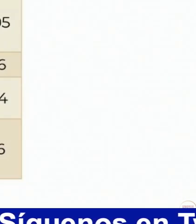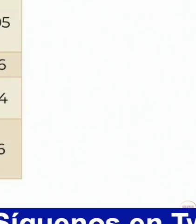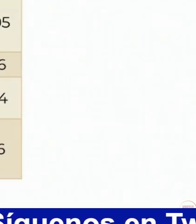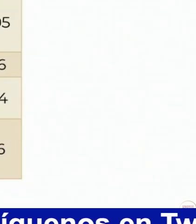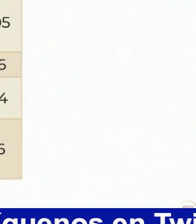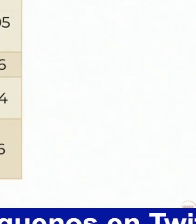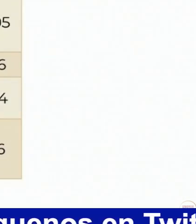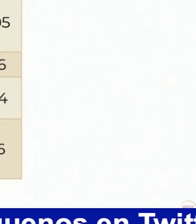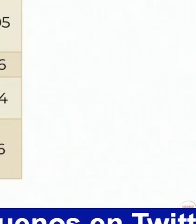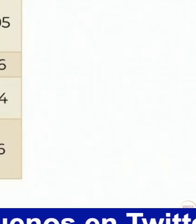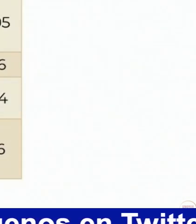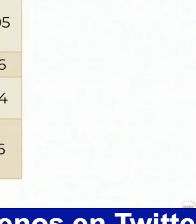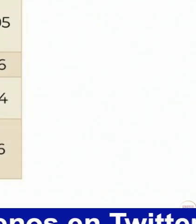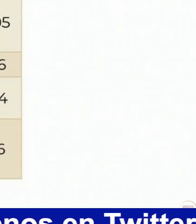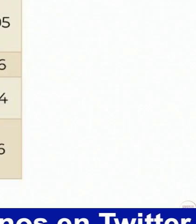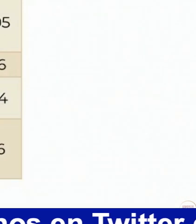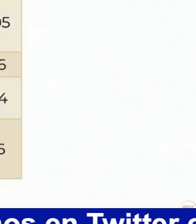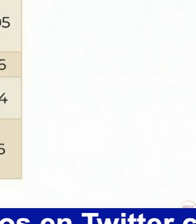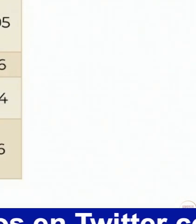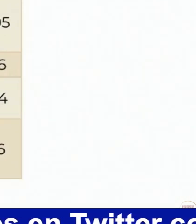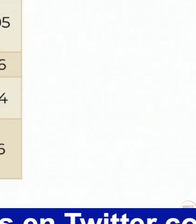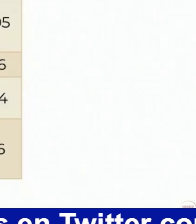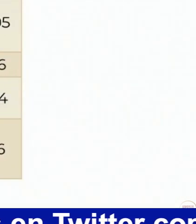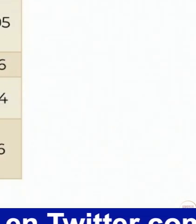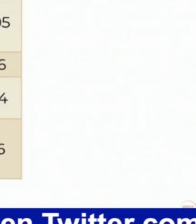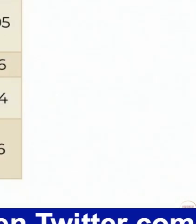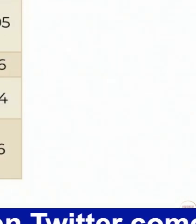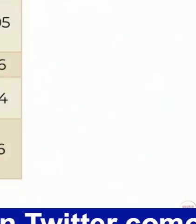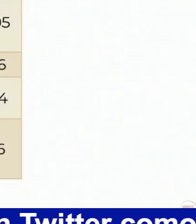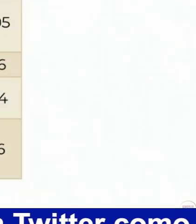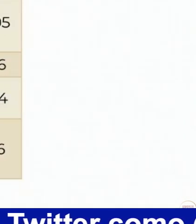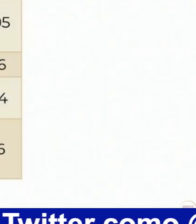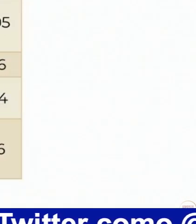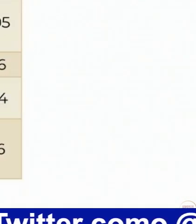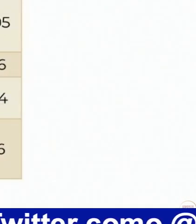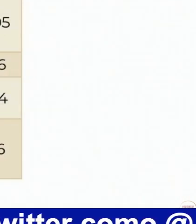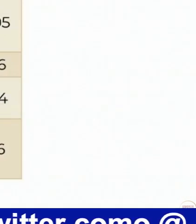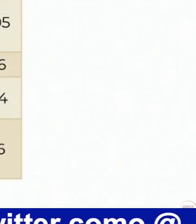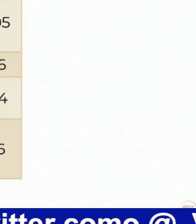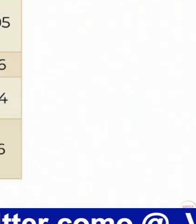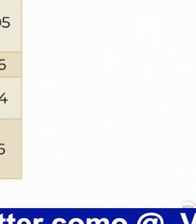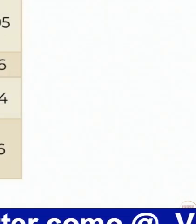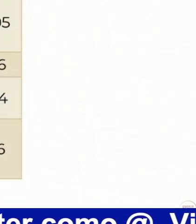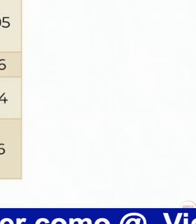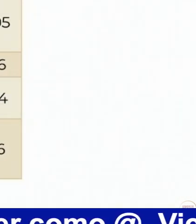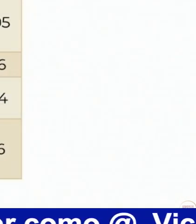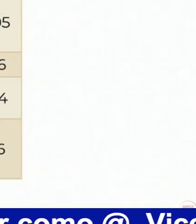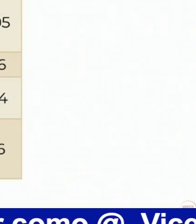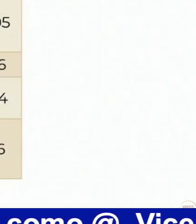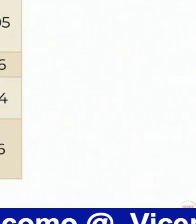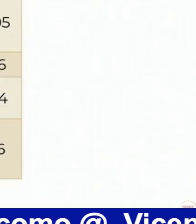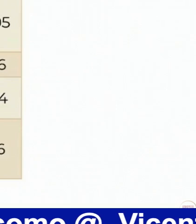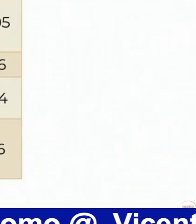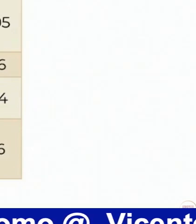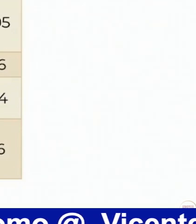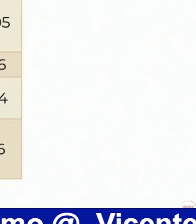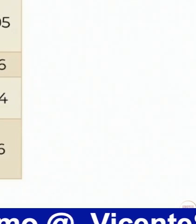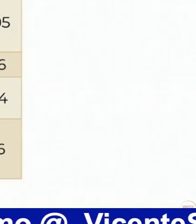días. Con la propuesta se seguirá pagando los 93 días. Pero hay otros sectores, como